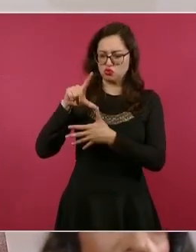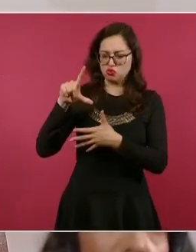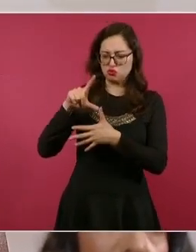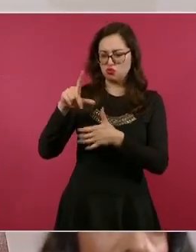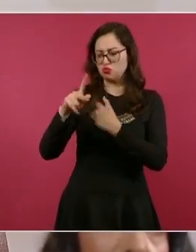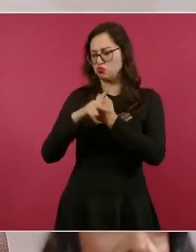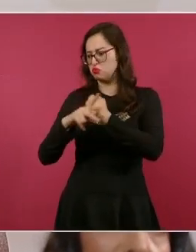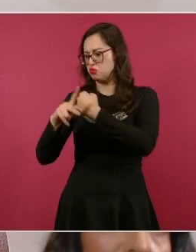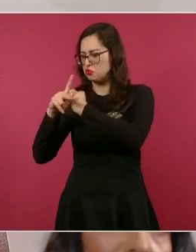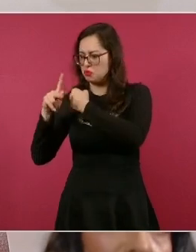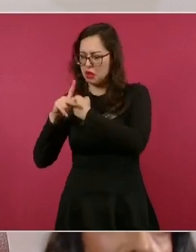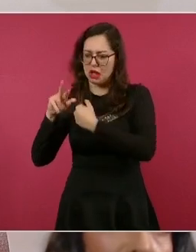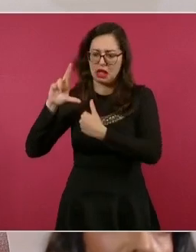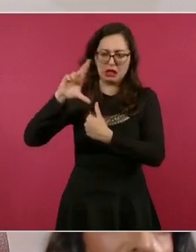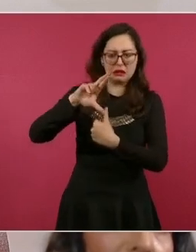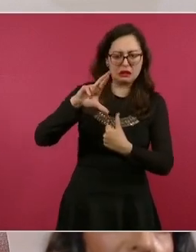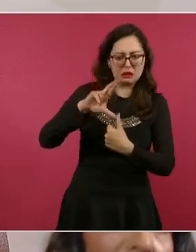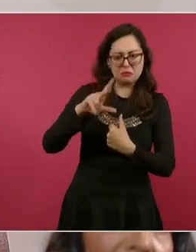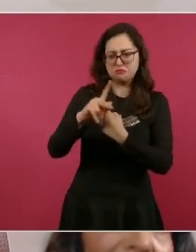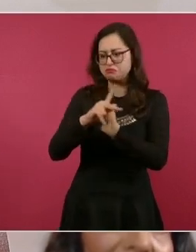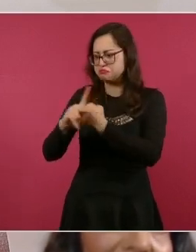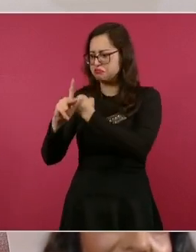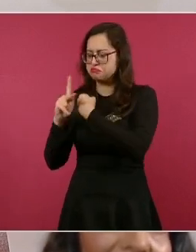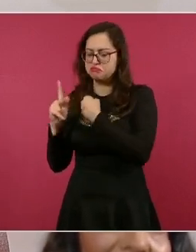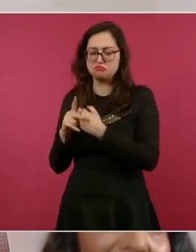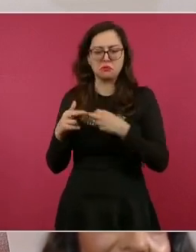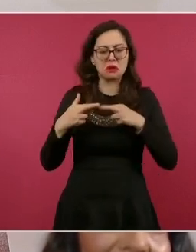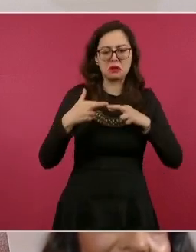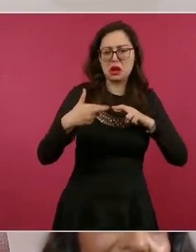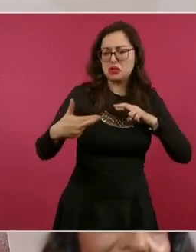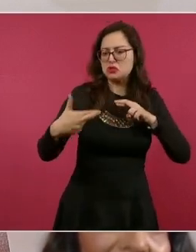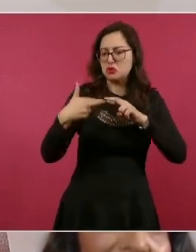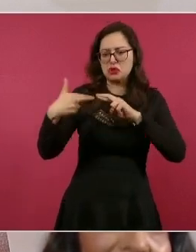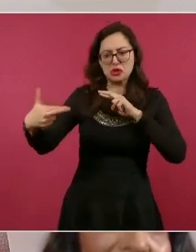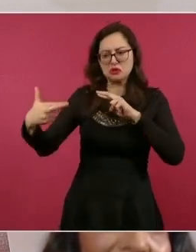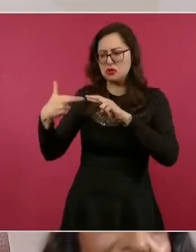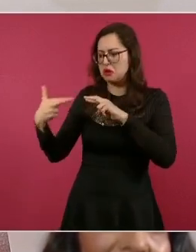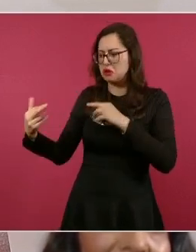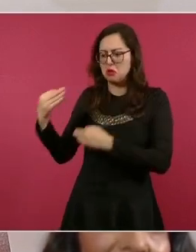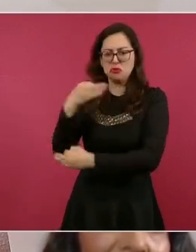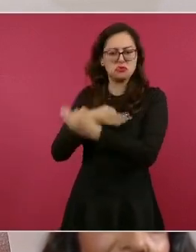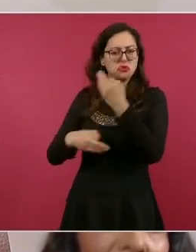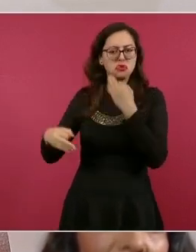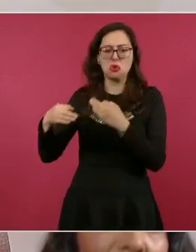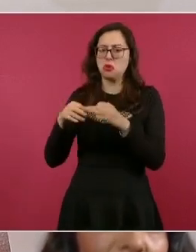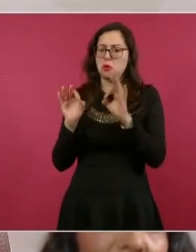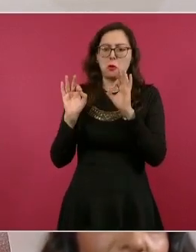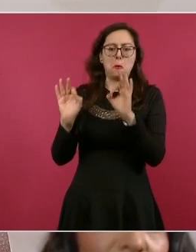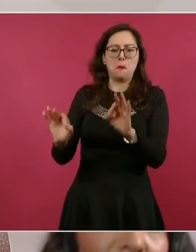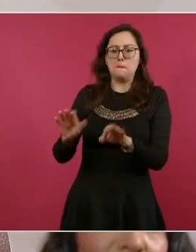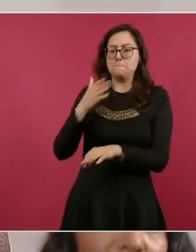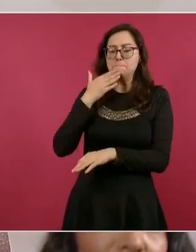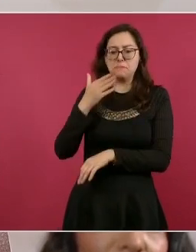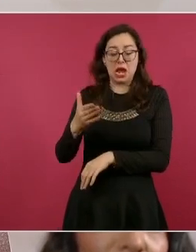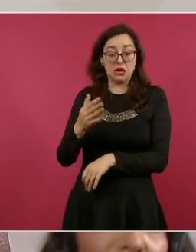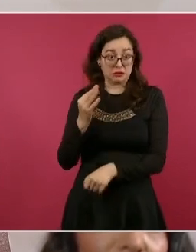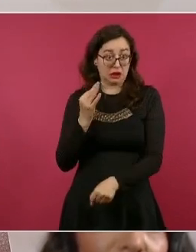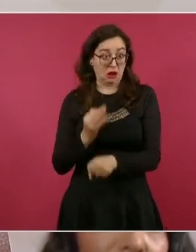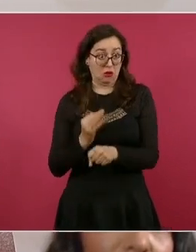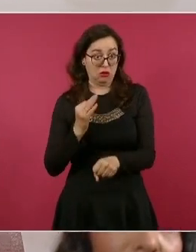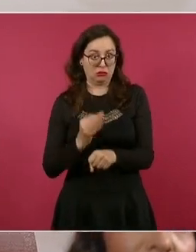Latina, del Caribe, todos se han portado muy bien, muy solidarios, muy fraternos. Y